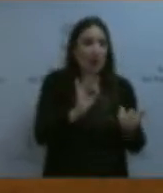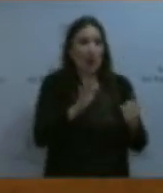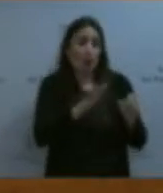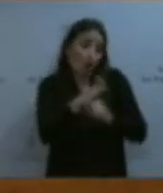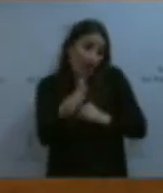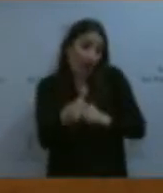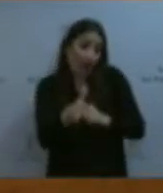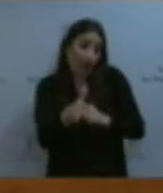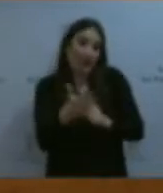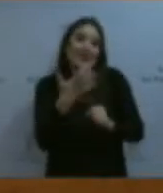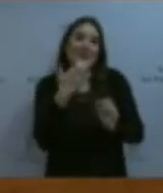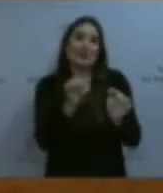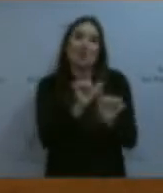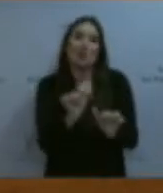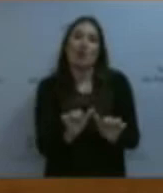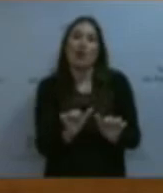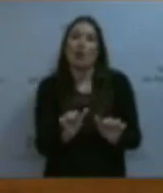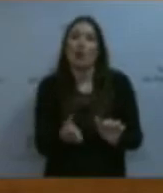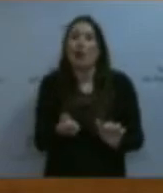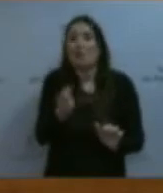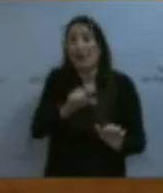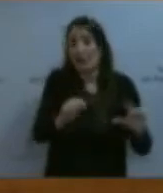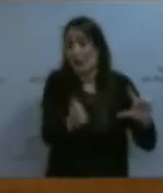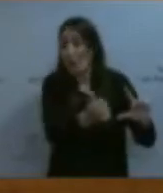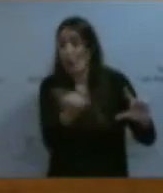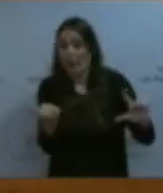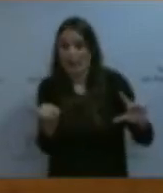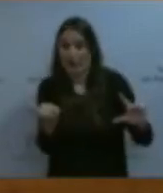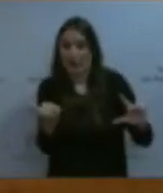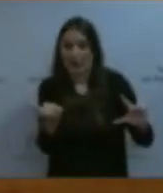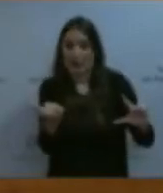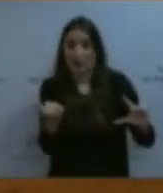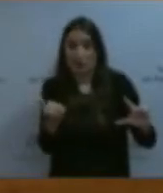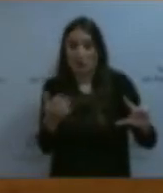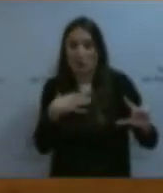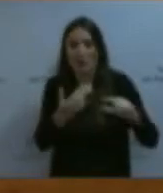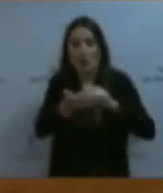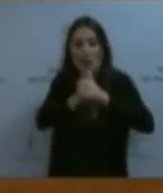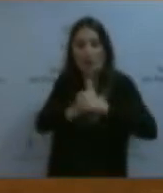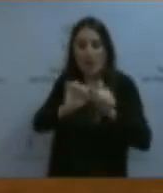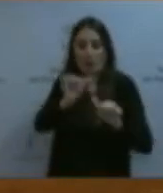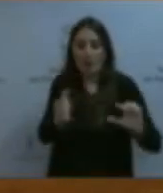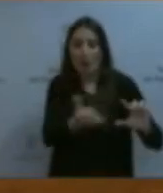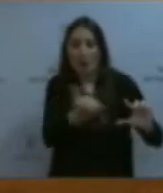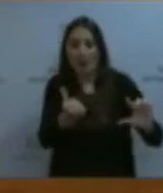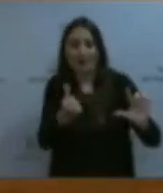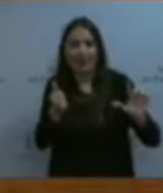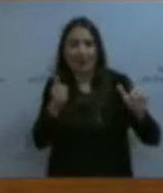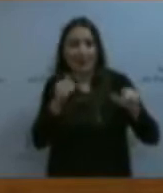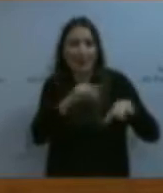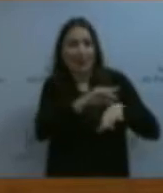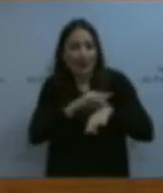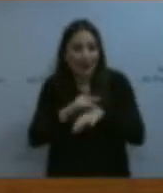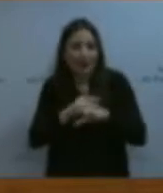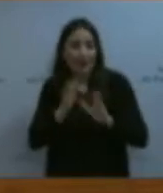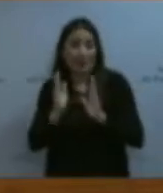cubrirse con un modelo similar al que ya tienen en el Oriente, ¿no? Inspirado en el modelo del Oriente de atención, de intervención primaria